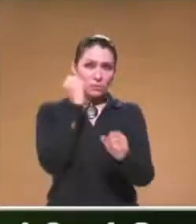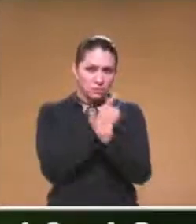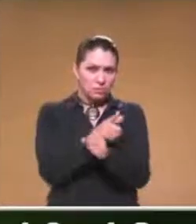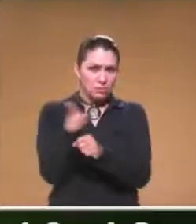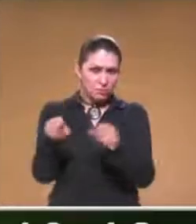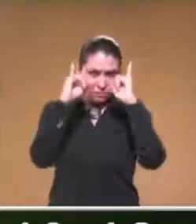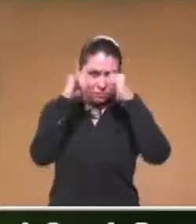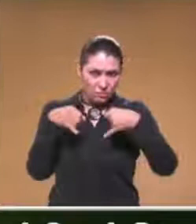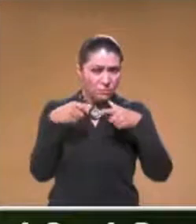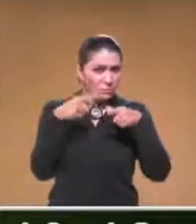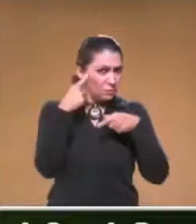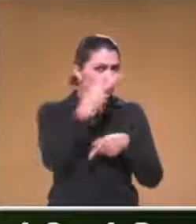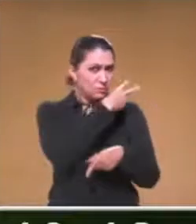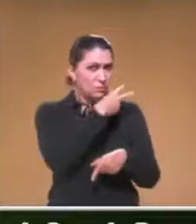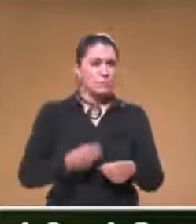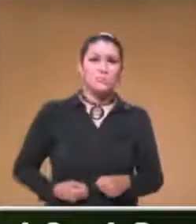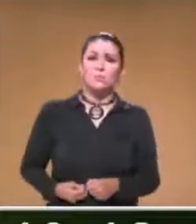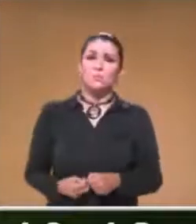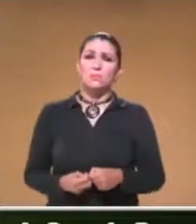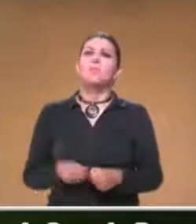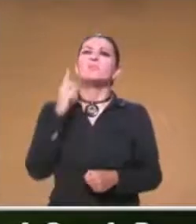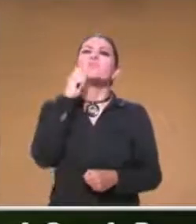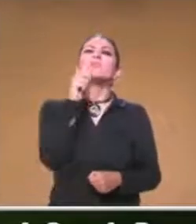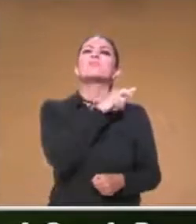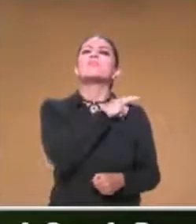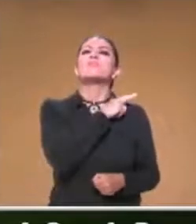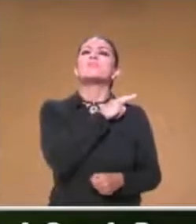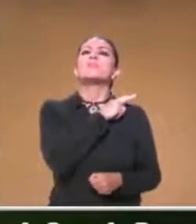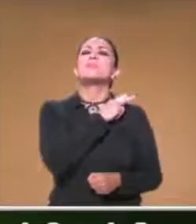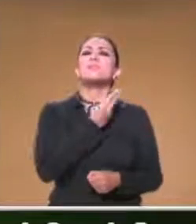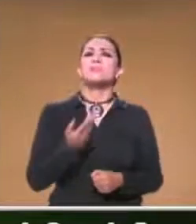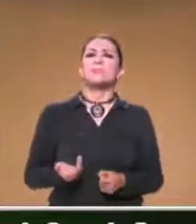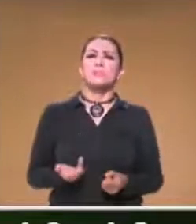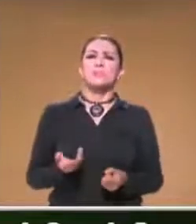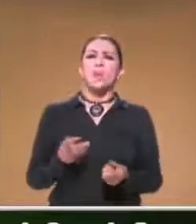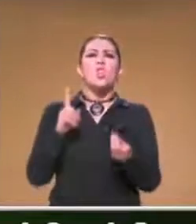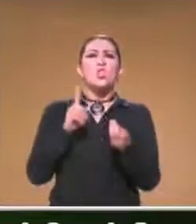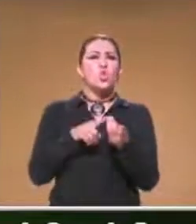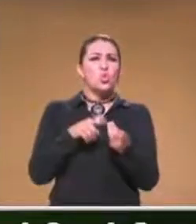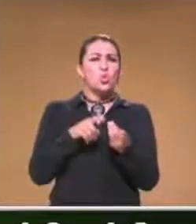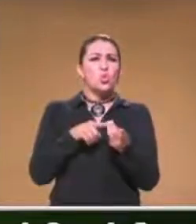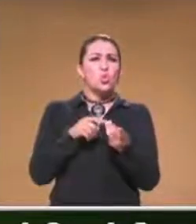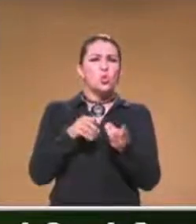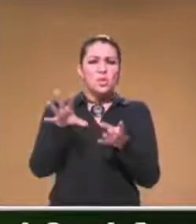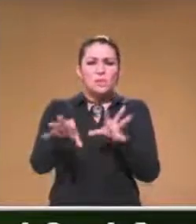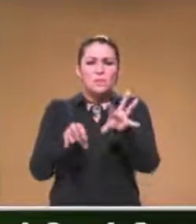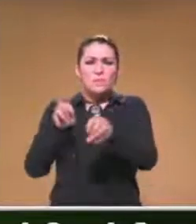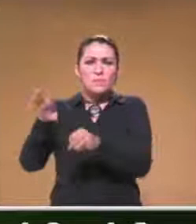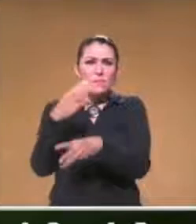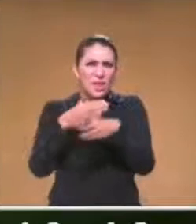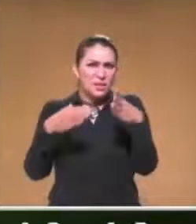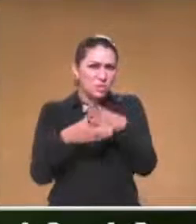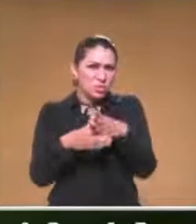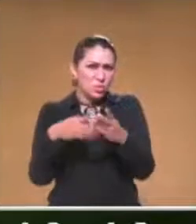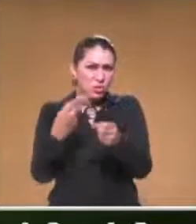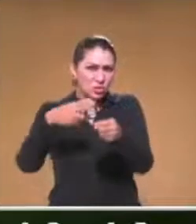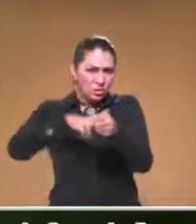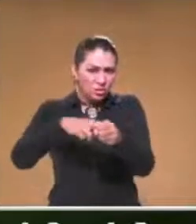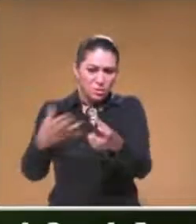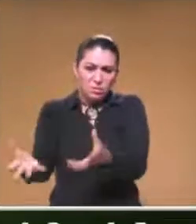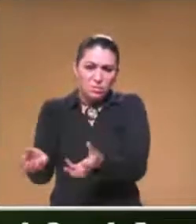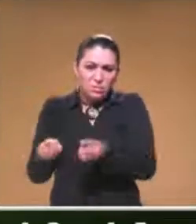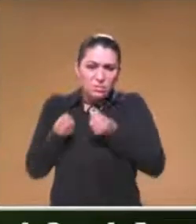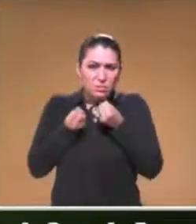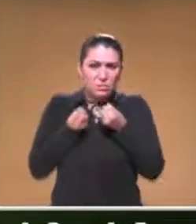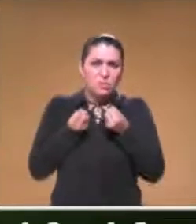fotografías? ¿Qué observas? ¿De dónde provienen estos productos? ¿De qué